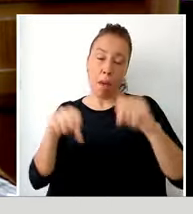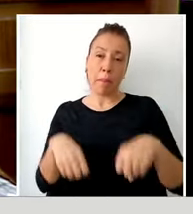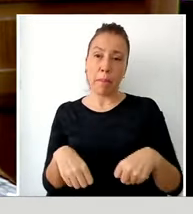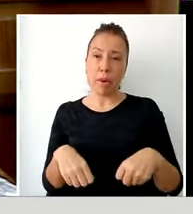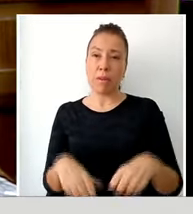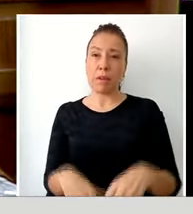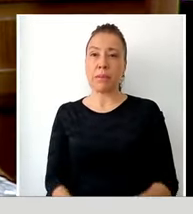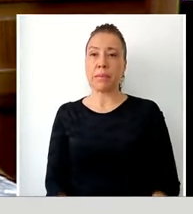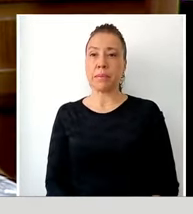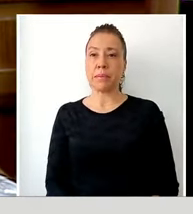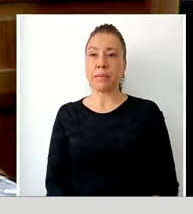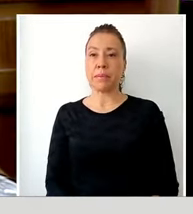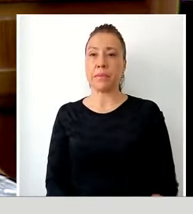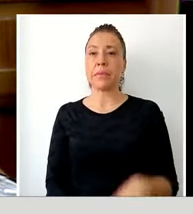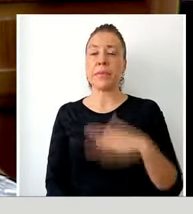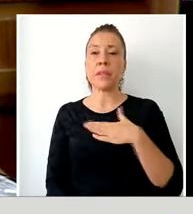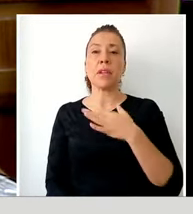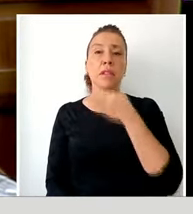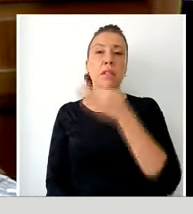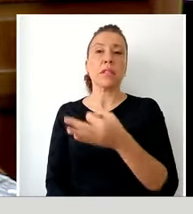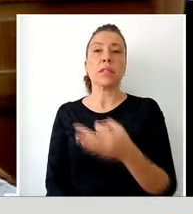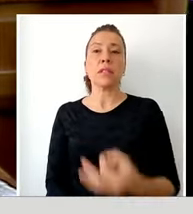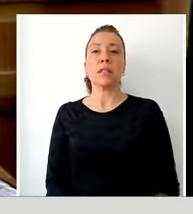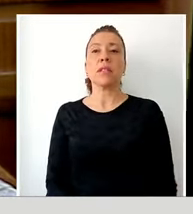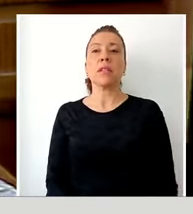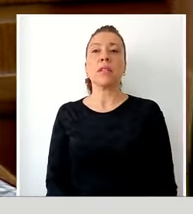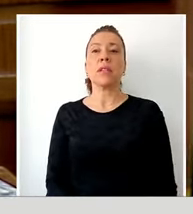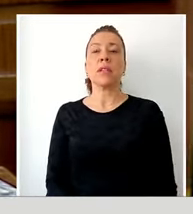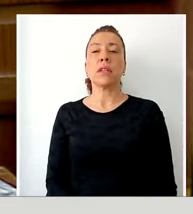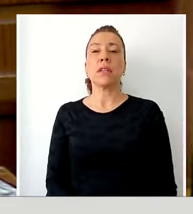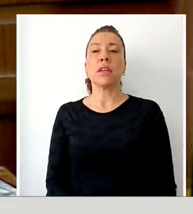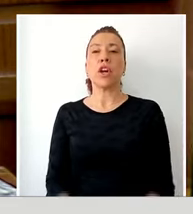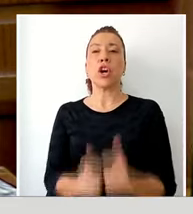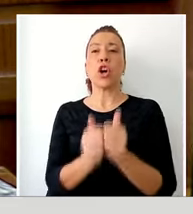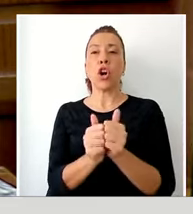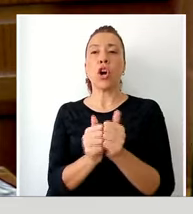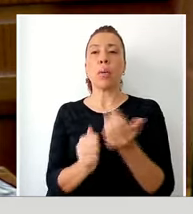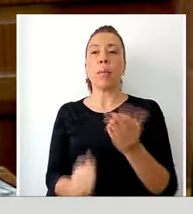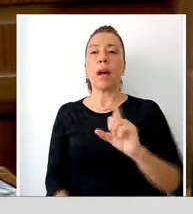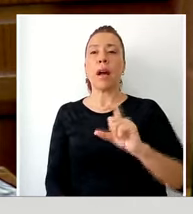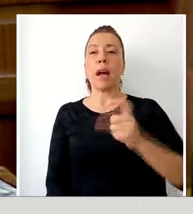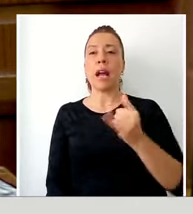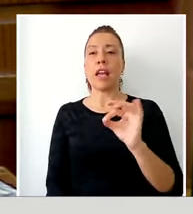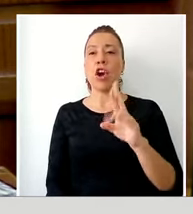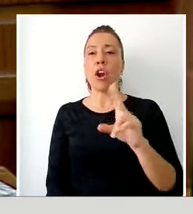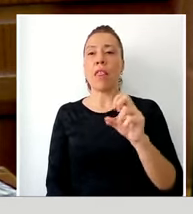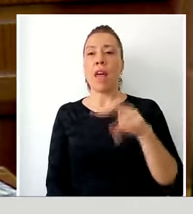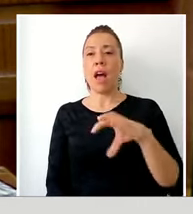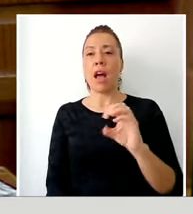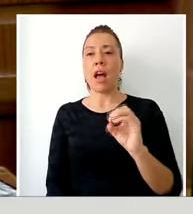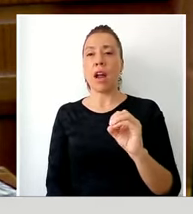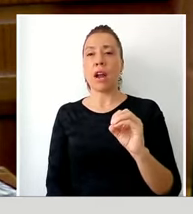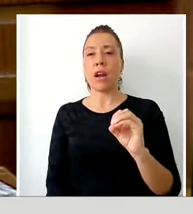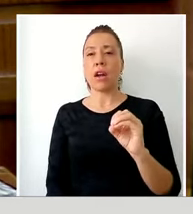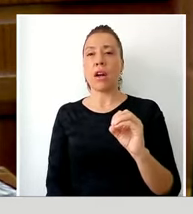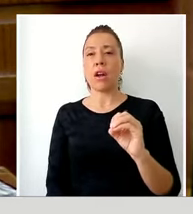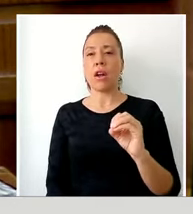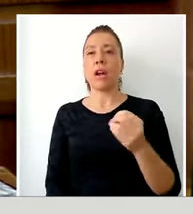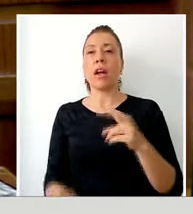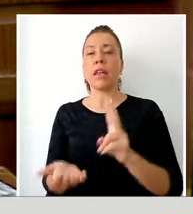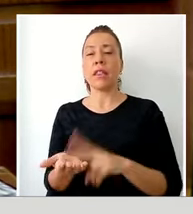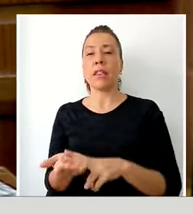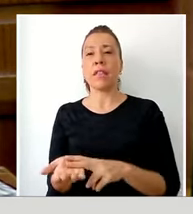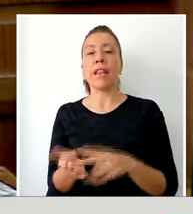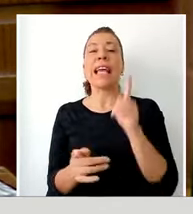me quiero sumar a las palabras que decía mi compañero Giordano Andrés donde efectivamente quién fiscaliza